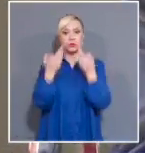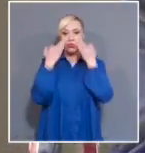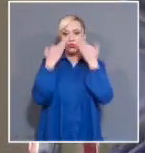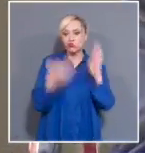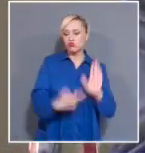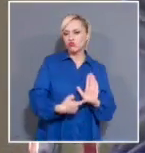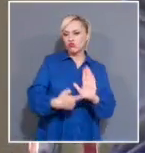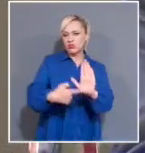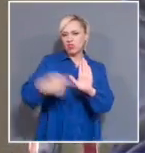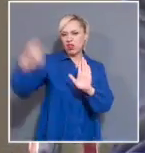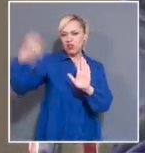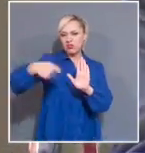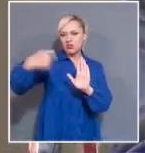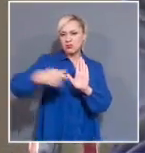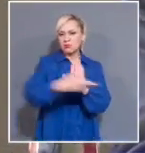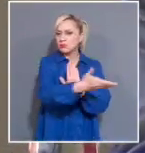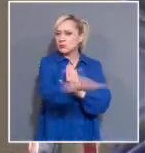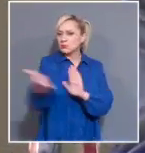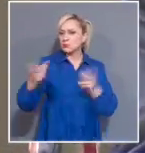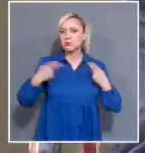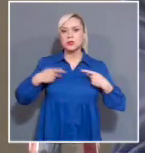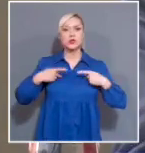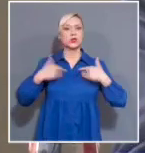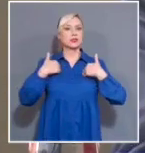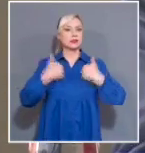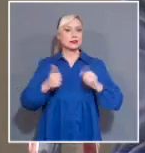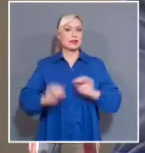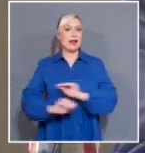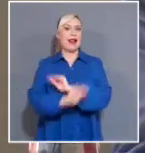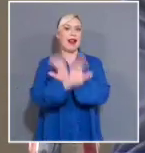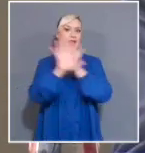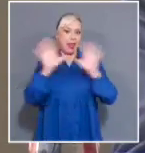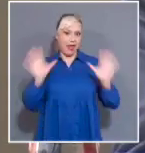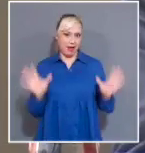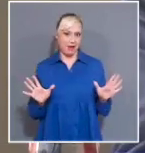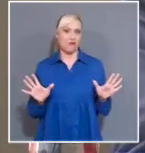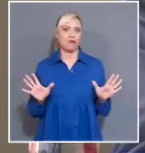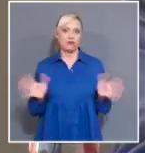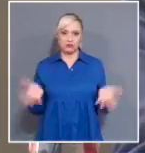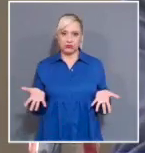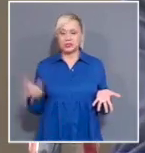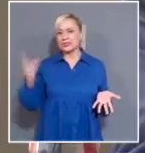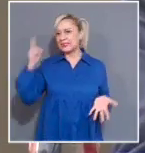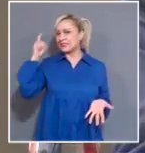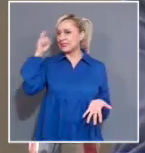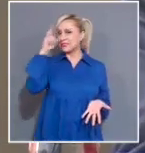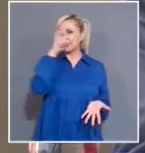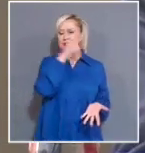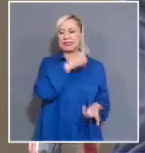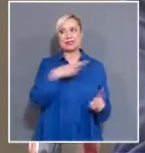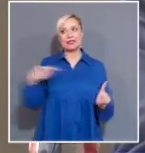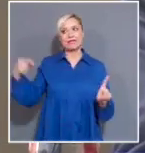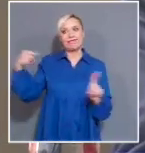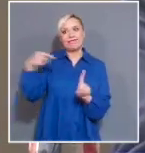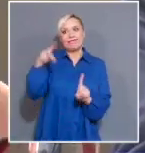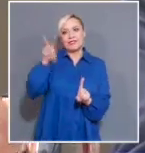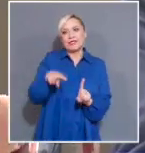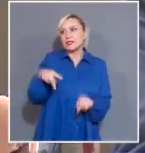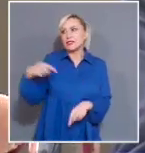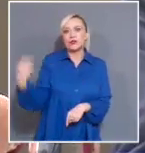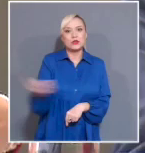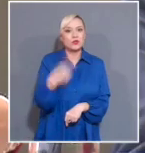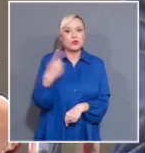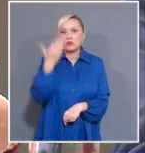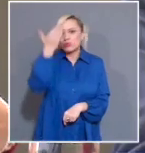cercana a la gente es difícil lograr ese propósito si la sociedad no conoce las decisiones que se van